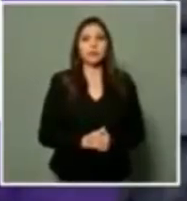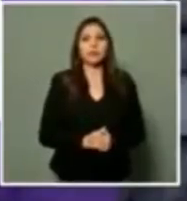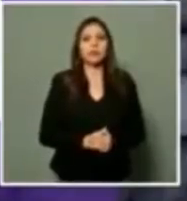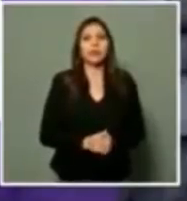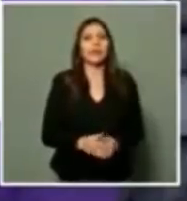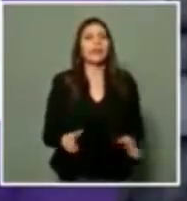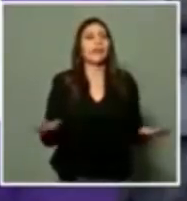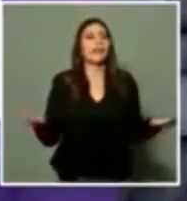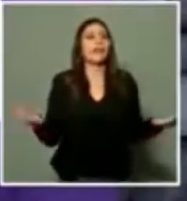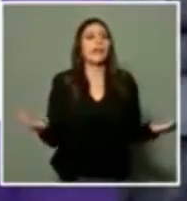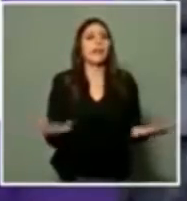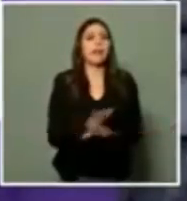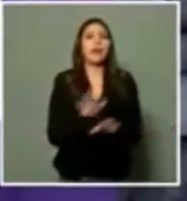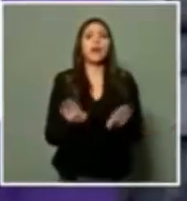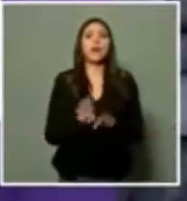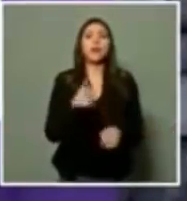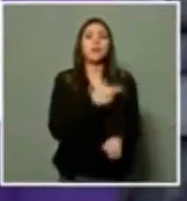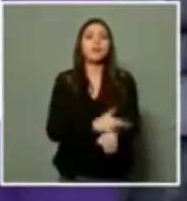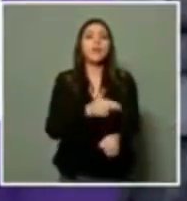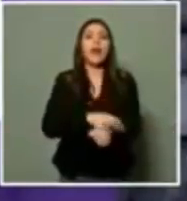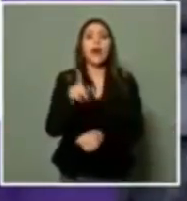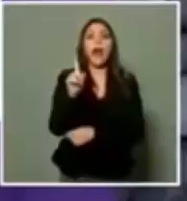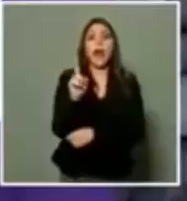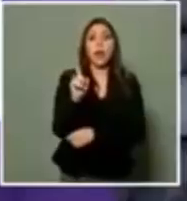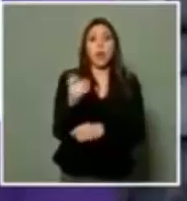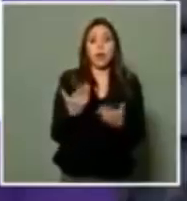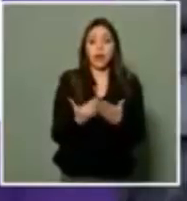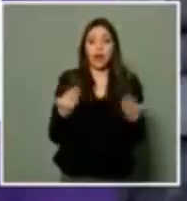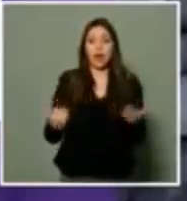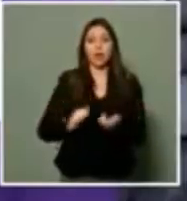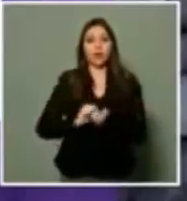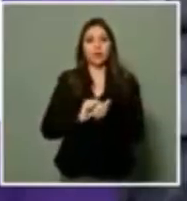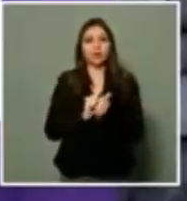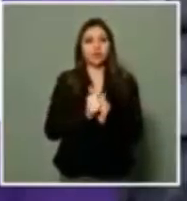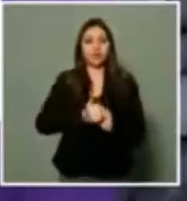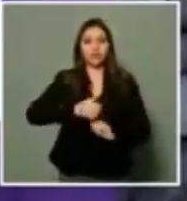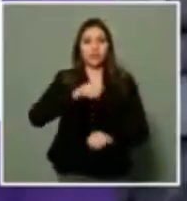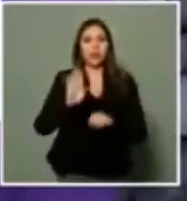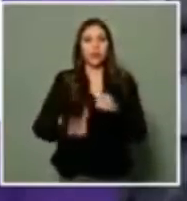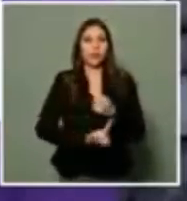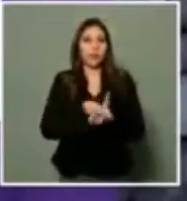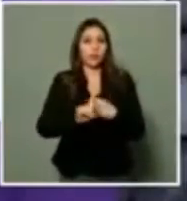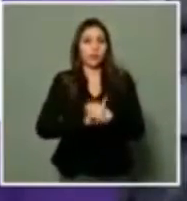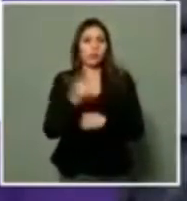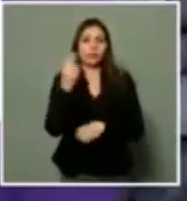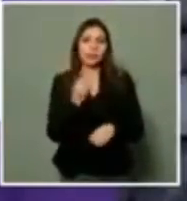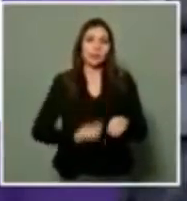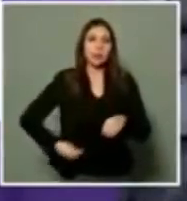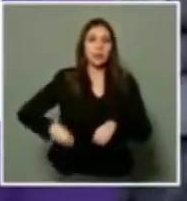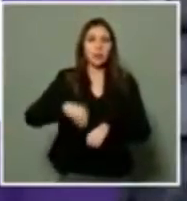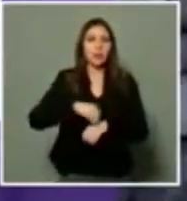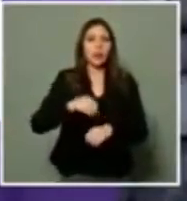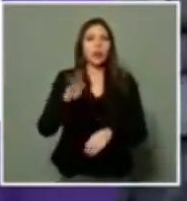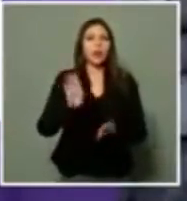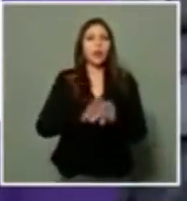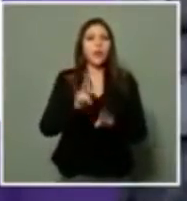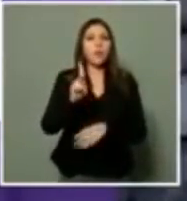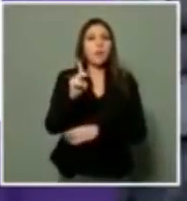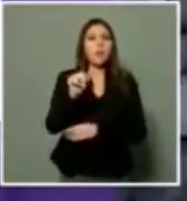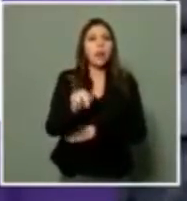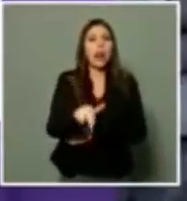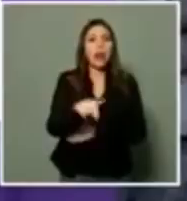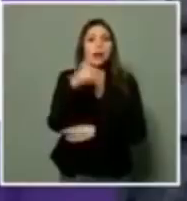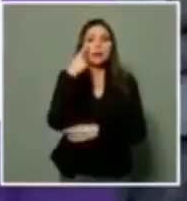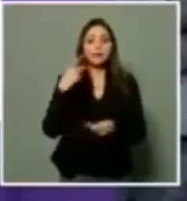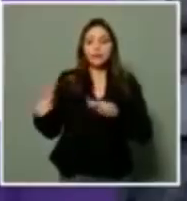Cambiaremos el modelo de gestión de agua que hoy provoca fracturas. Estableceremos un plan hídrico